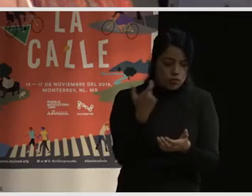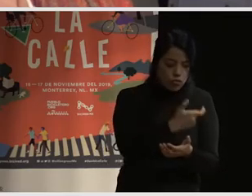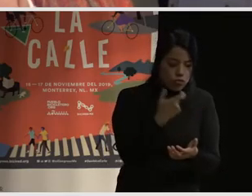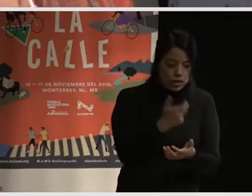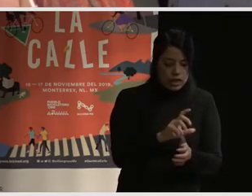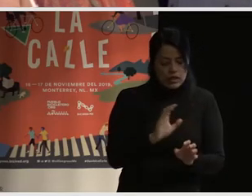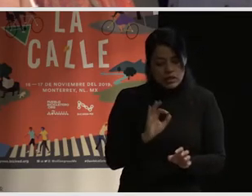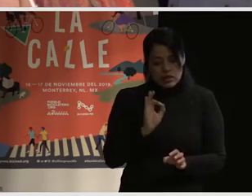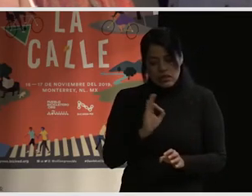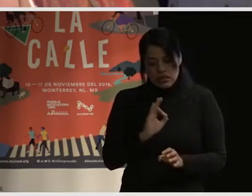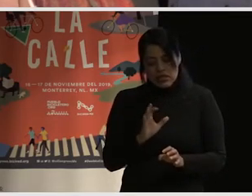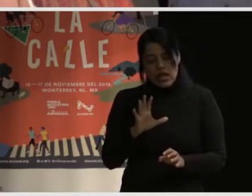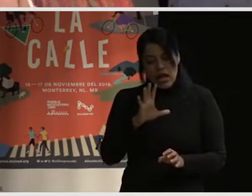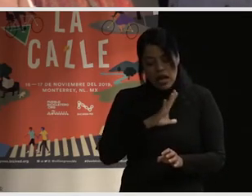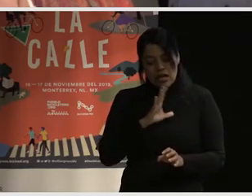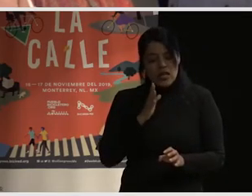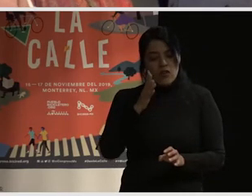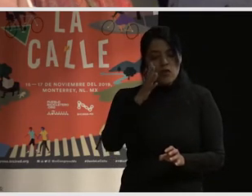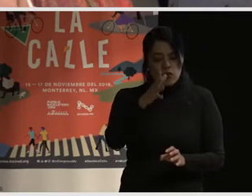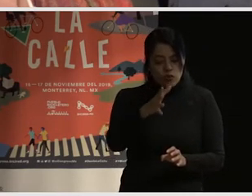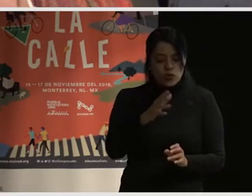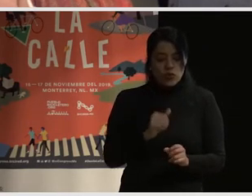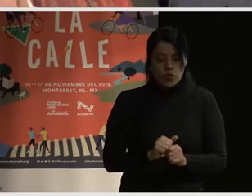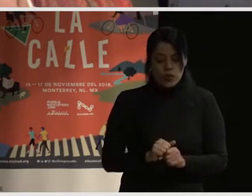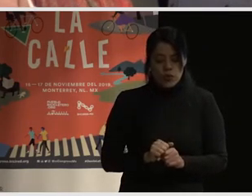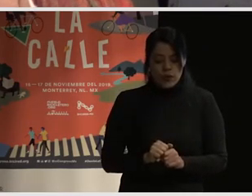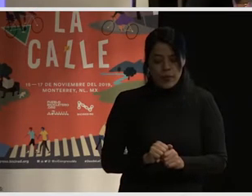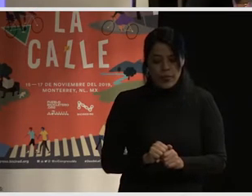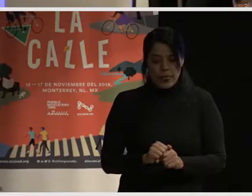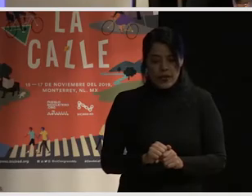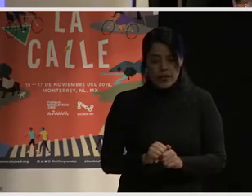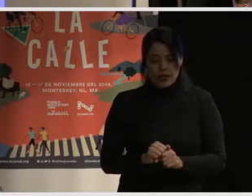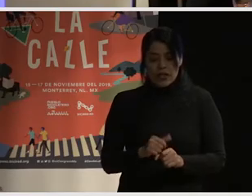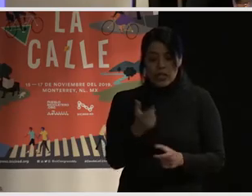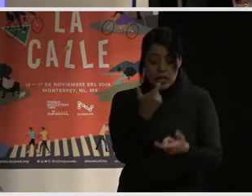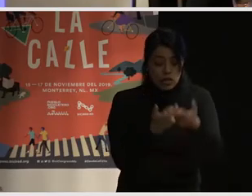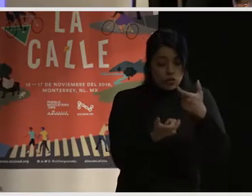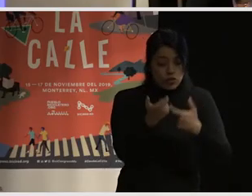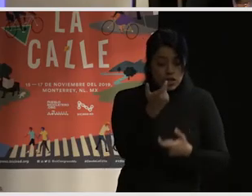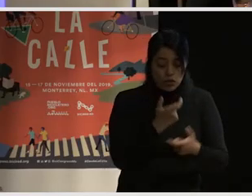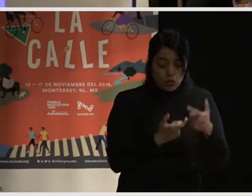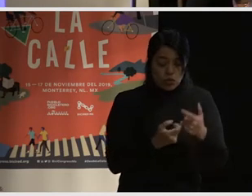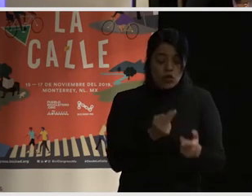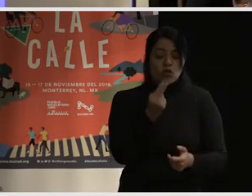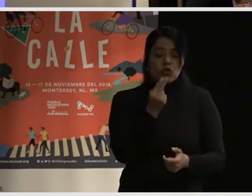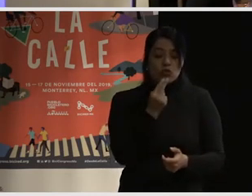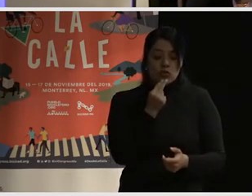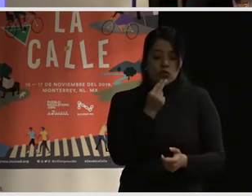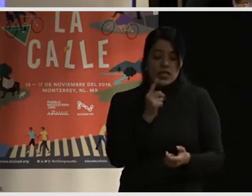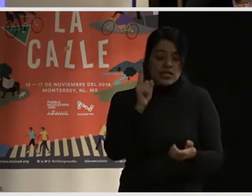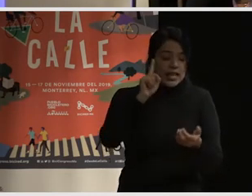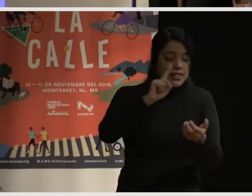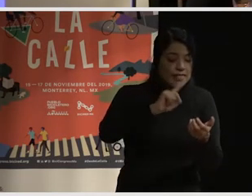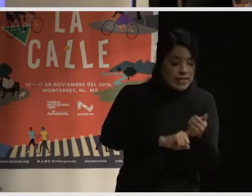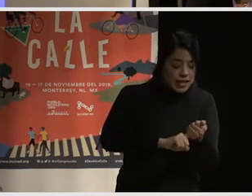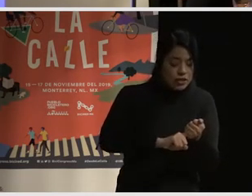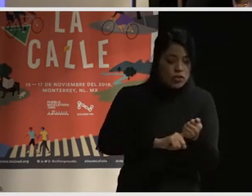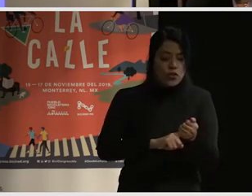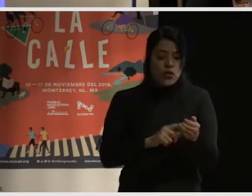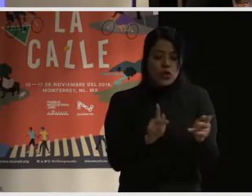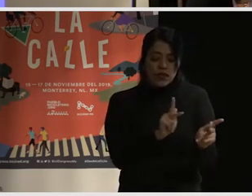estrategias para de alguna forma que los recursos sean aplicables al interior del programa parcial